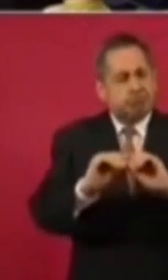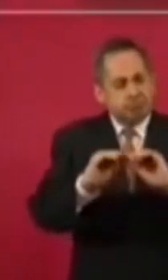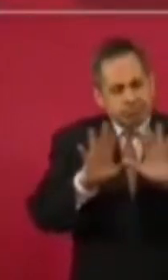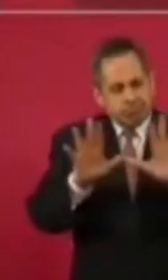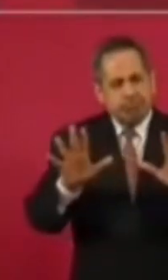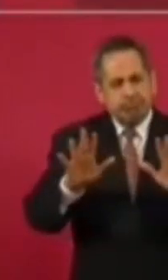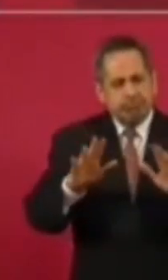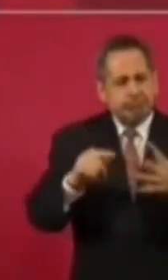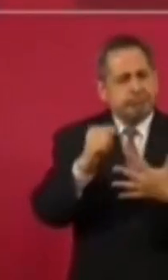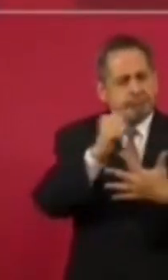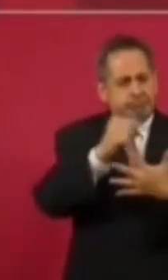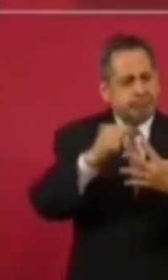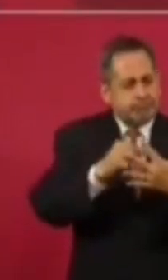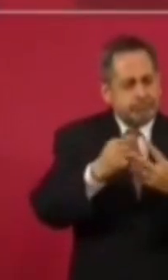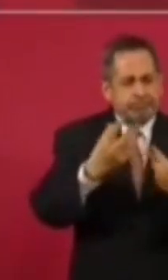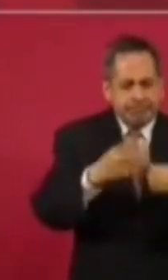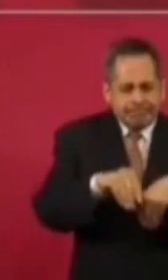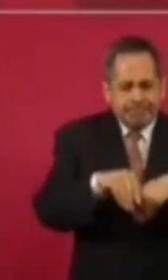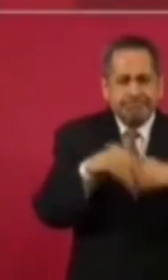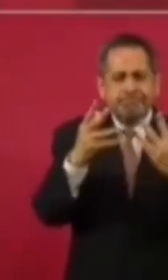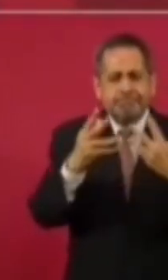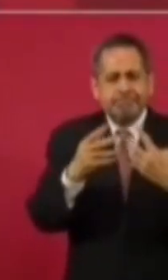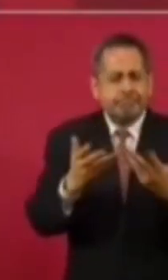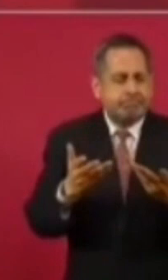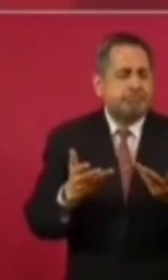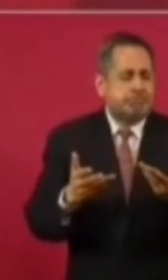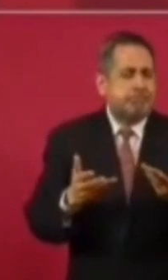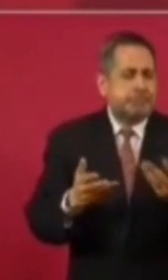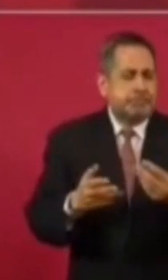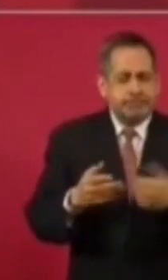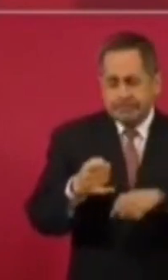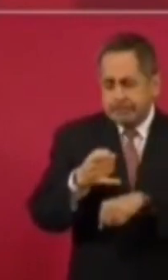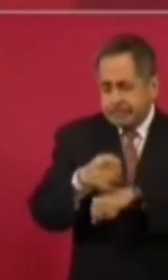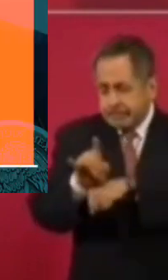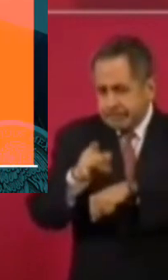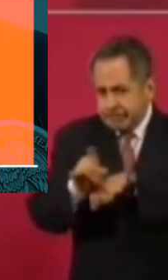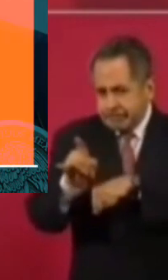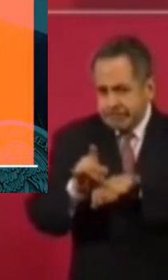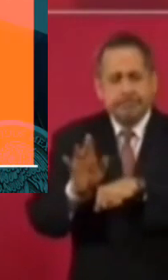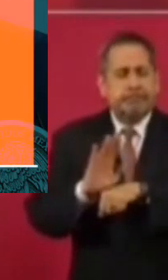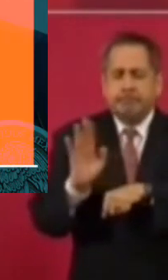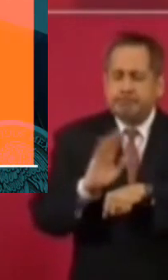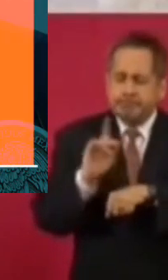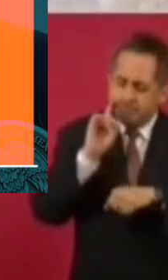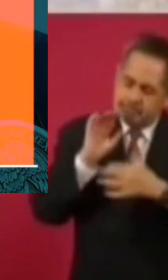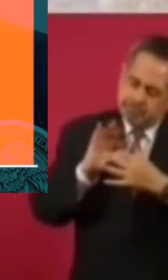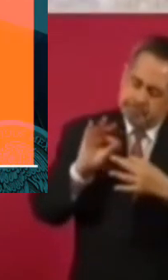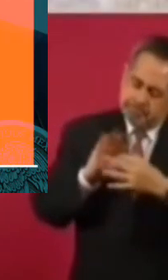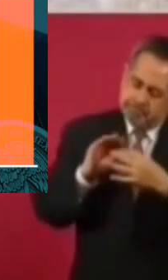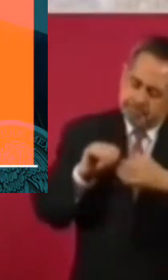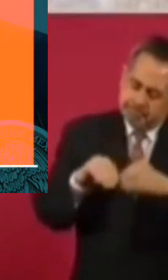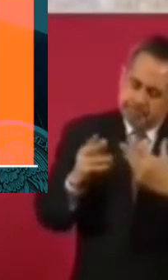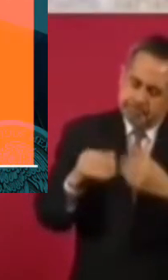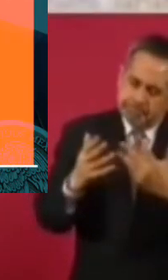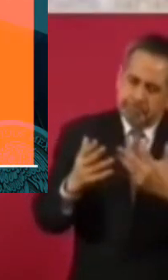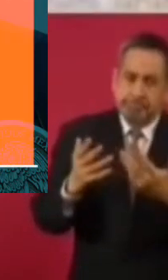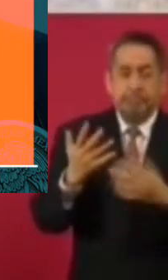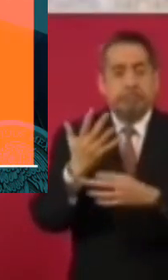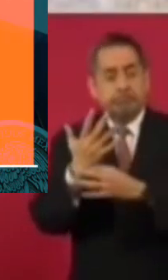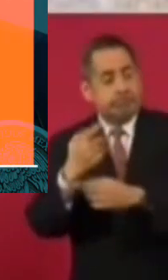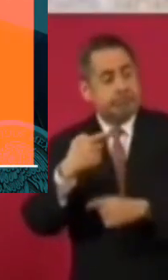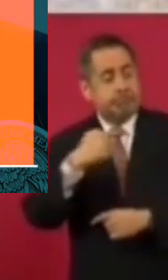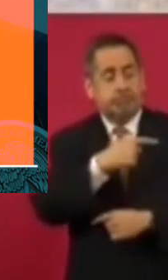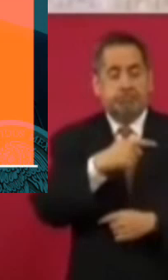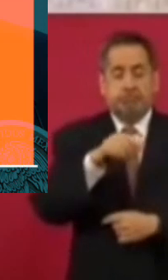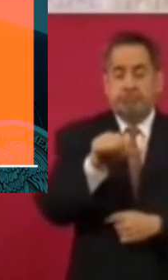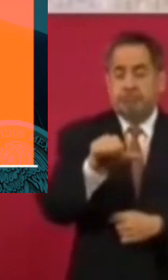Asimismo, el blanquiazul destacó que aún falta por explicar el destino de más de 84.381 millones de